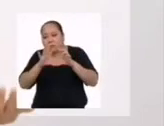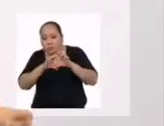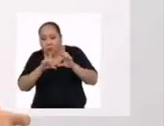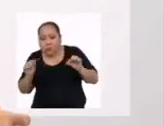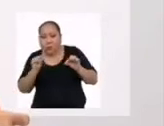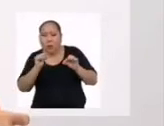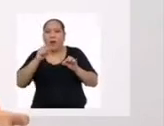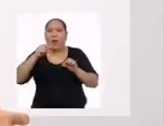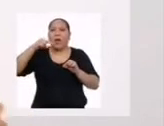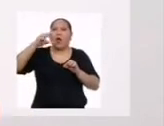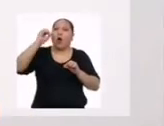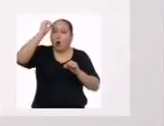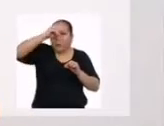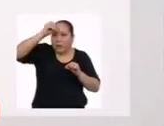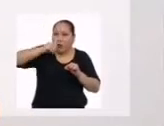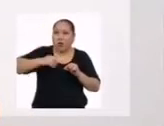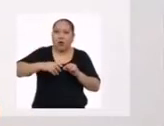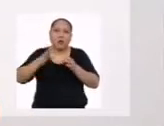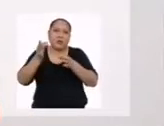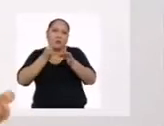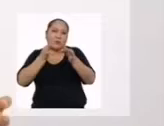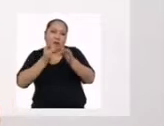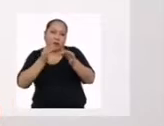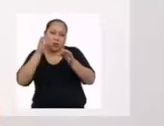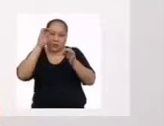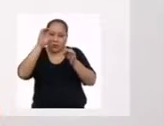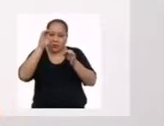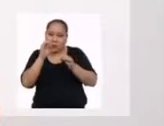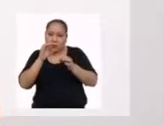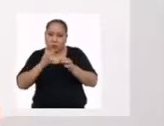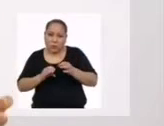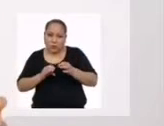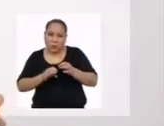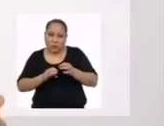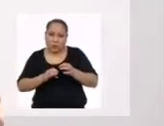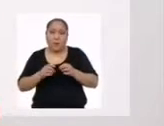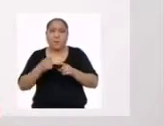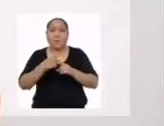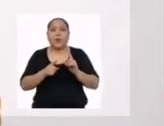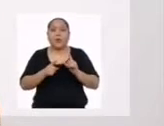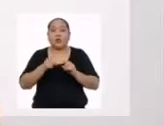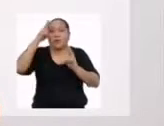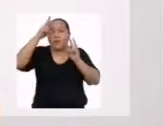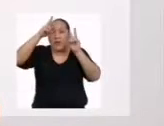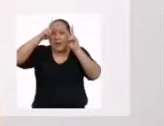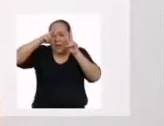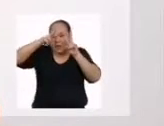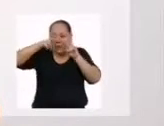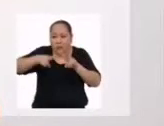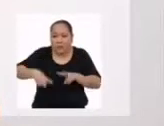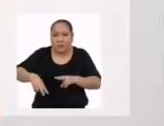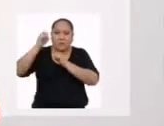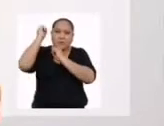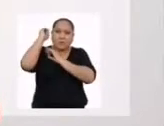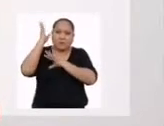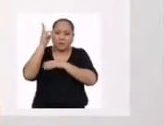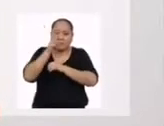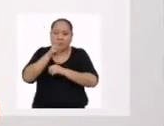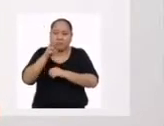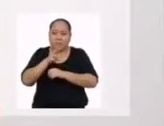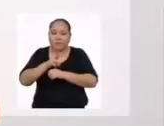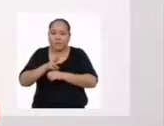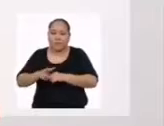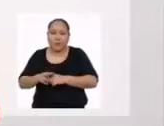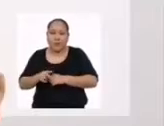argumentos, descripciones. ¿Te das cuenta de que sigue siendo expositivo cuando al leerlo totalmente haces la evaluación y notas